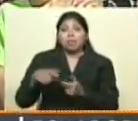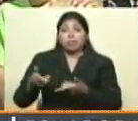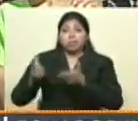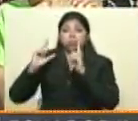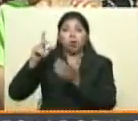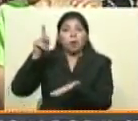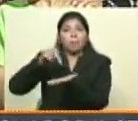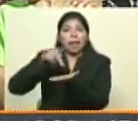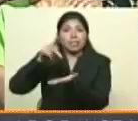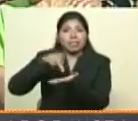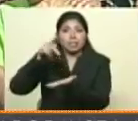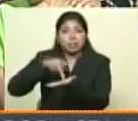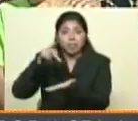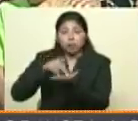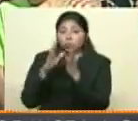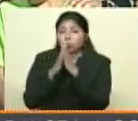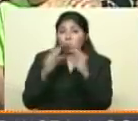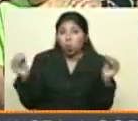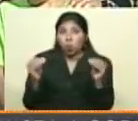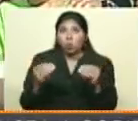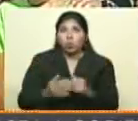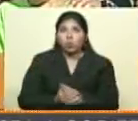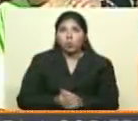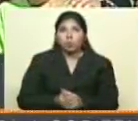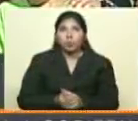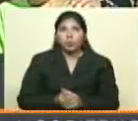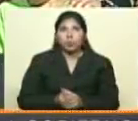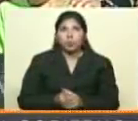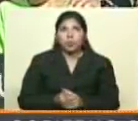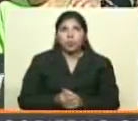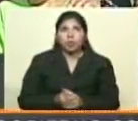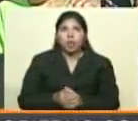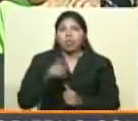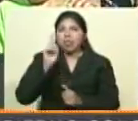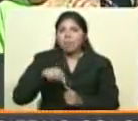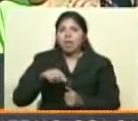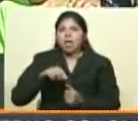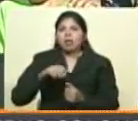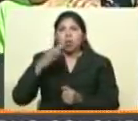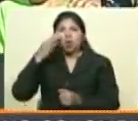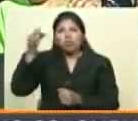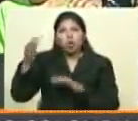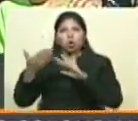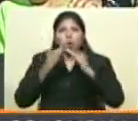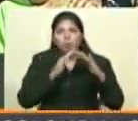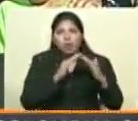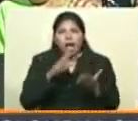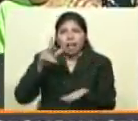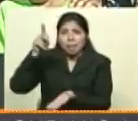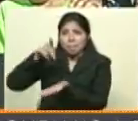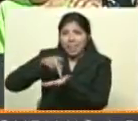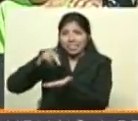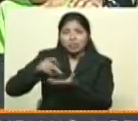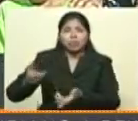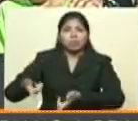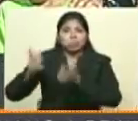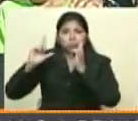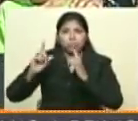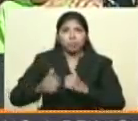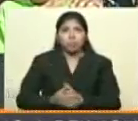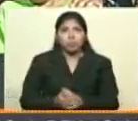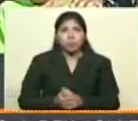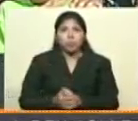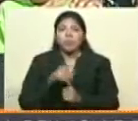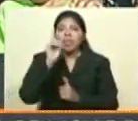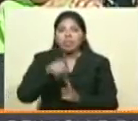en la UVCH, para participar en los movimientos de los consejos comunales, de los sindicatos, para garantizar